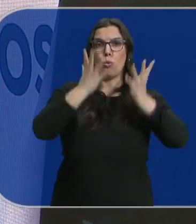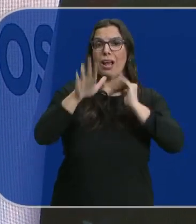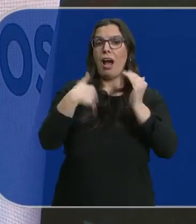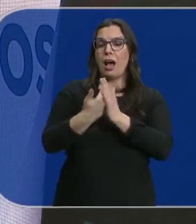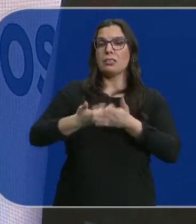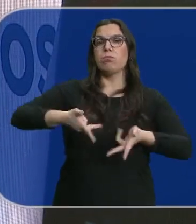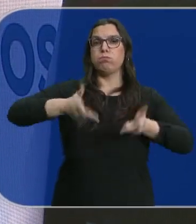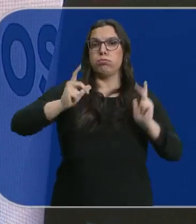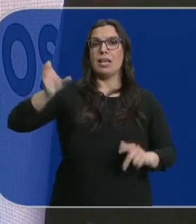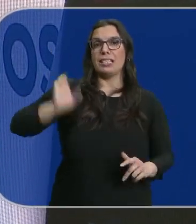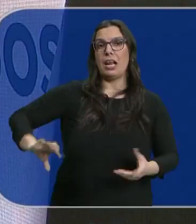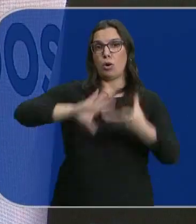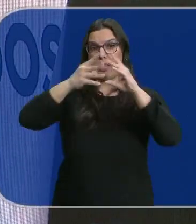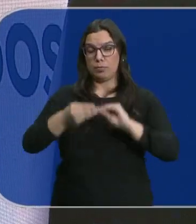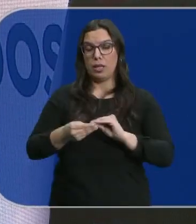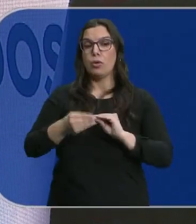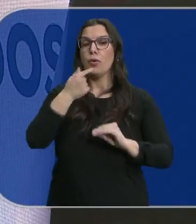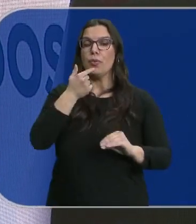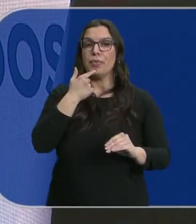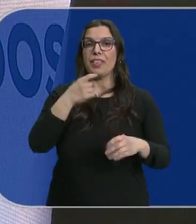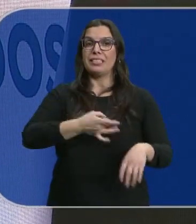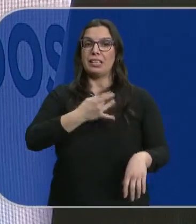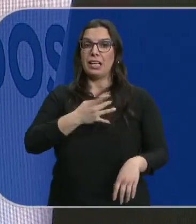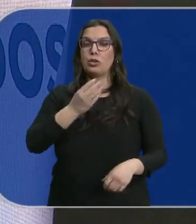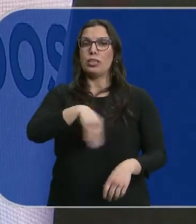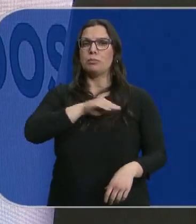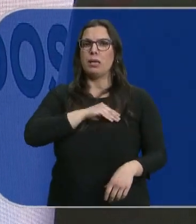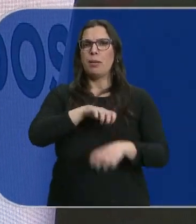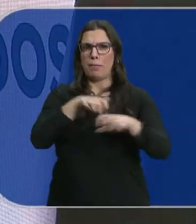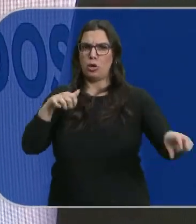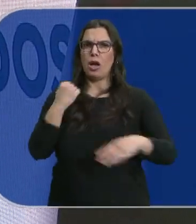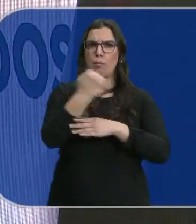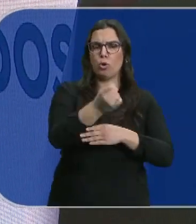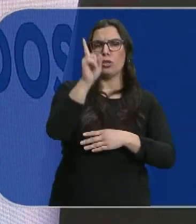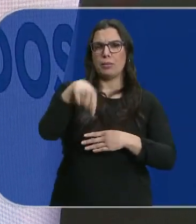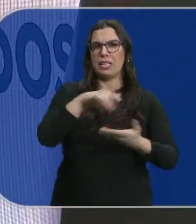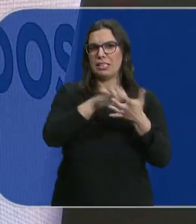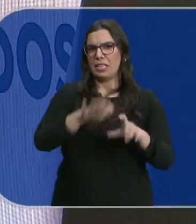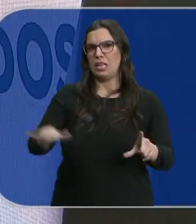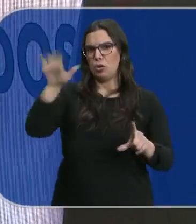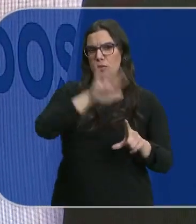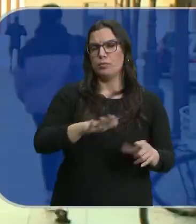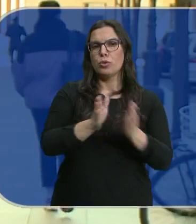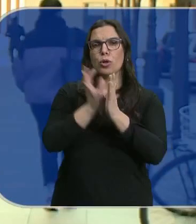salario. Según los convocantes, el paro ha tenido un seguimiento mayoritario en España y también aquí, en Castilla y León. Ana Rayaces.